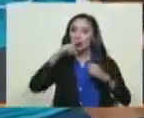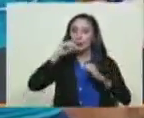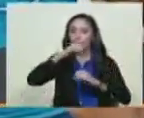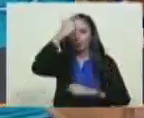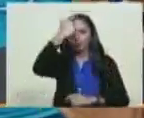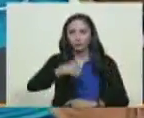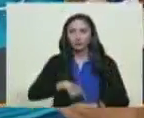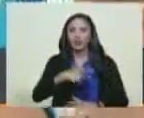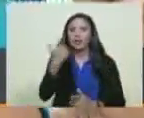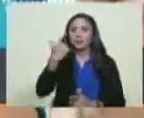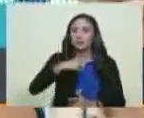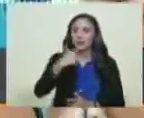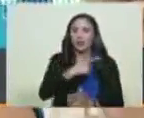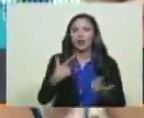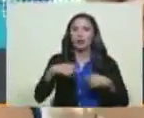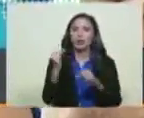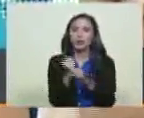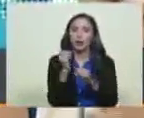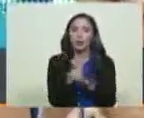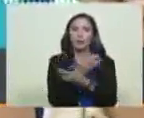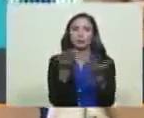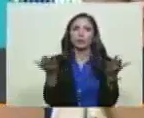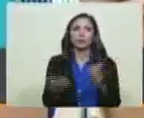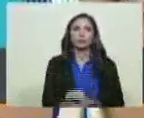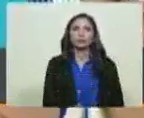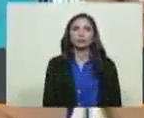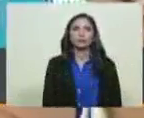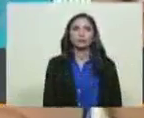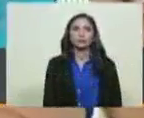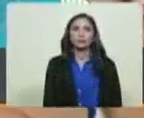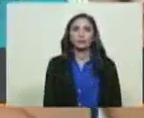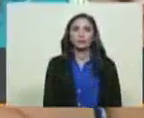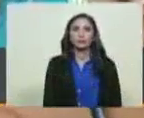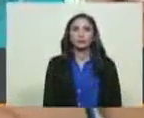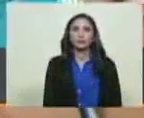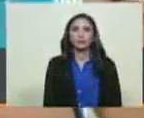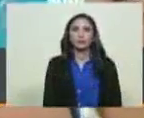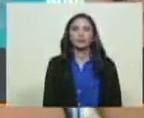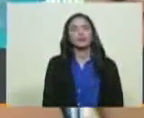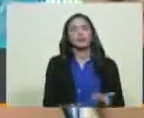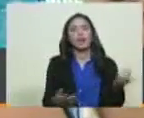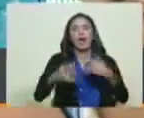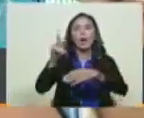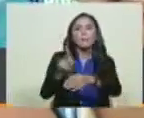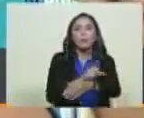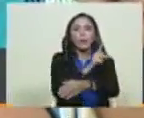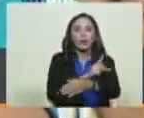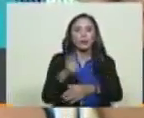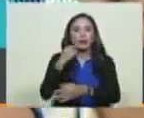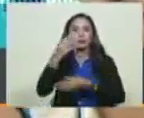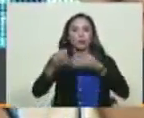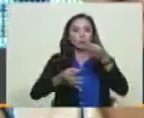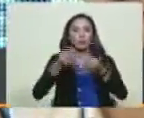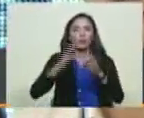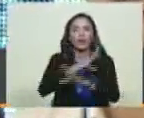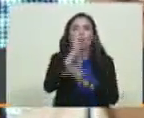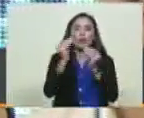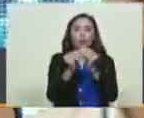y le cumplimos quiero finalizar como un poema de thomas vonn en el presidente